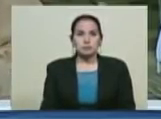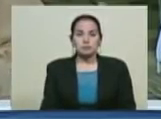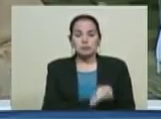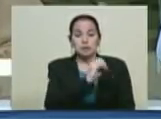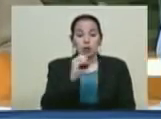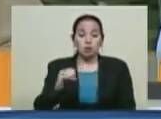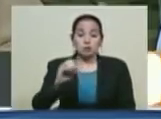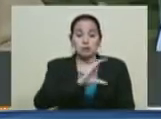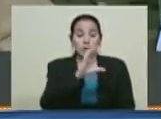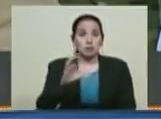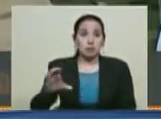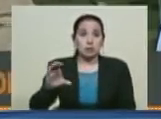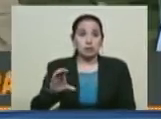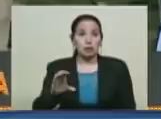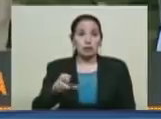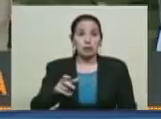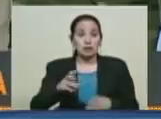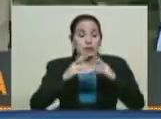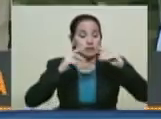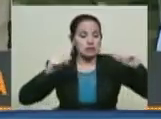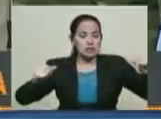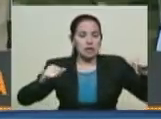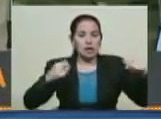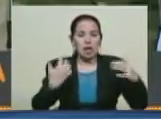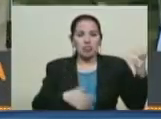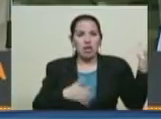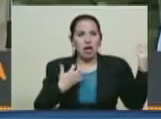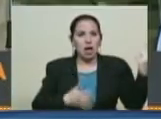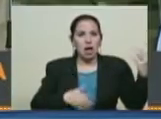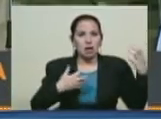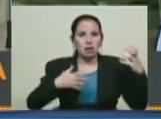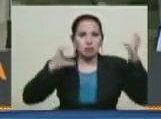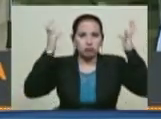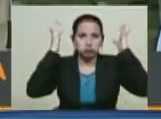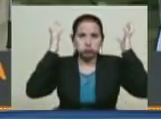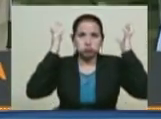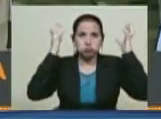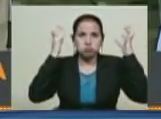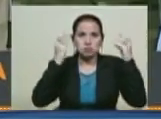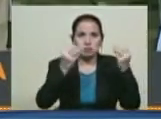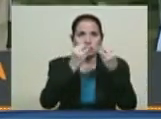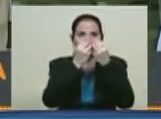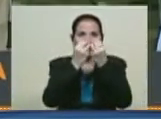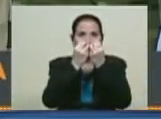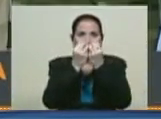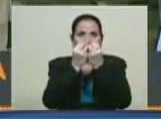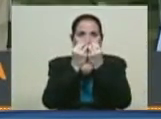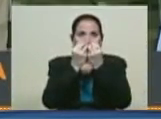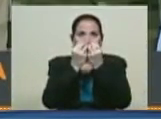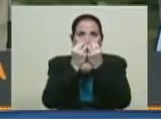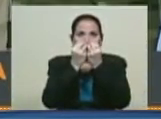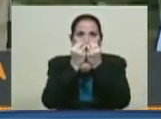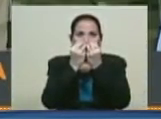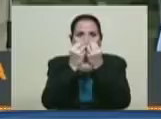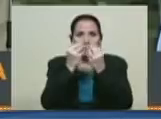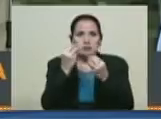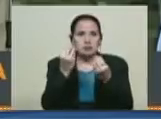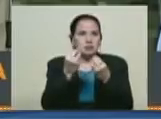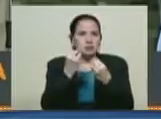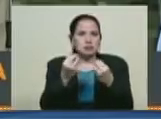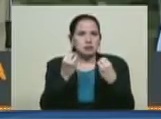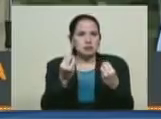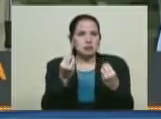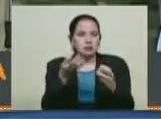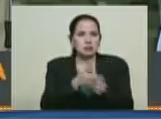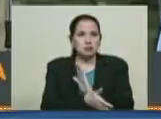La tierra de Alí Primera. La tierra de lucha. La tierra heroica. Nos vamos a ir hasta la población